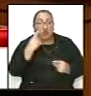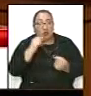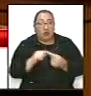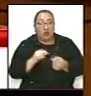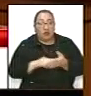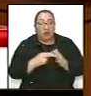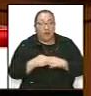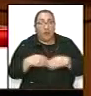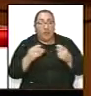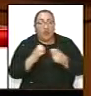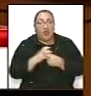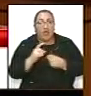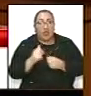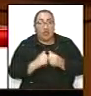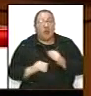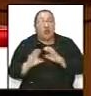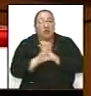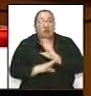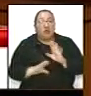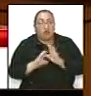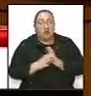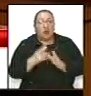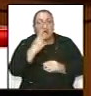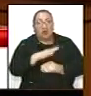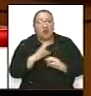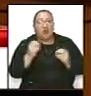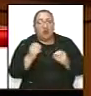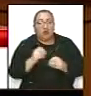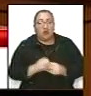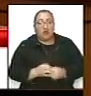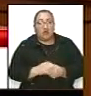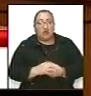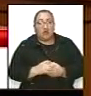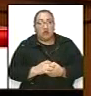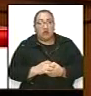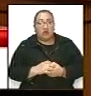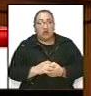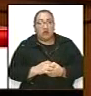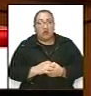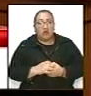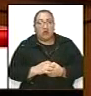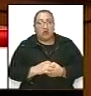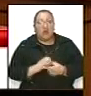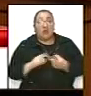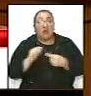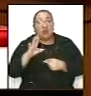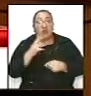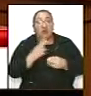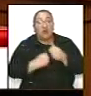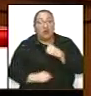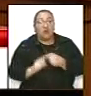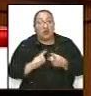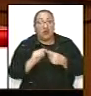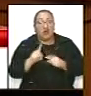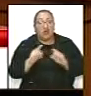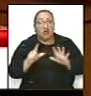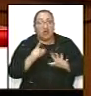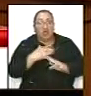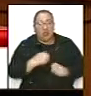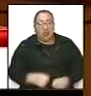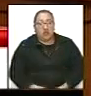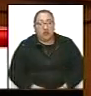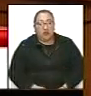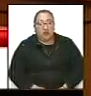es garantizar la protección de niñas, niños y adolescentes desde su nacimiento hasta los 17 años de edad.